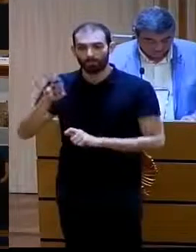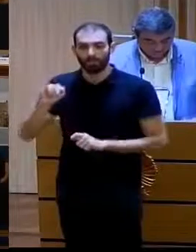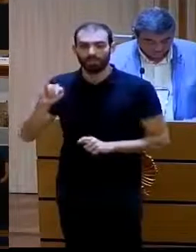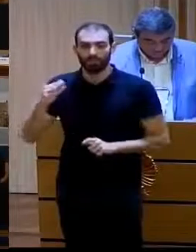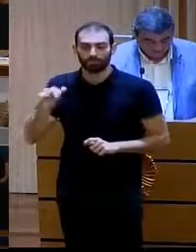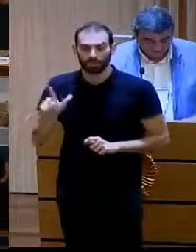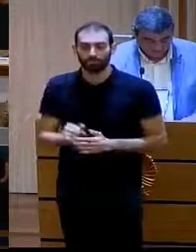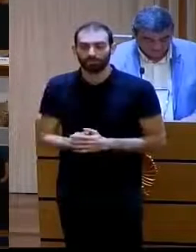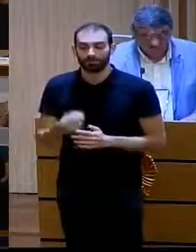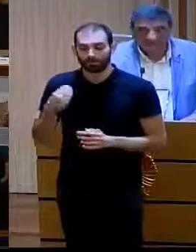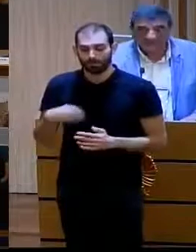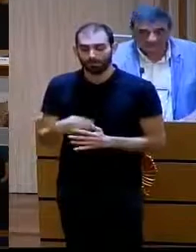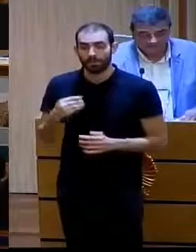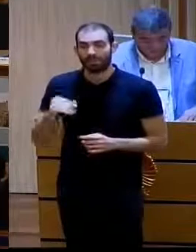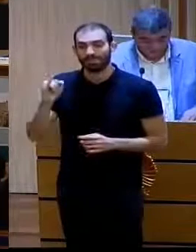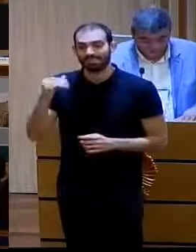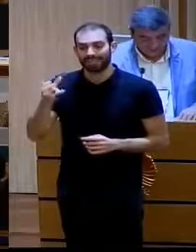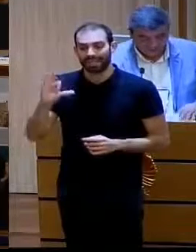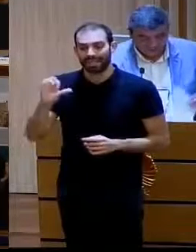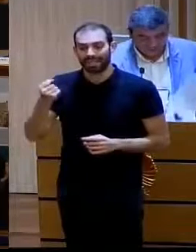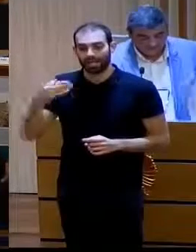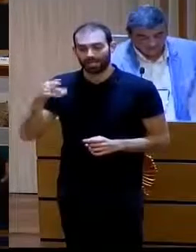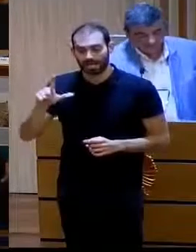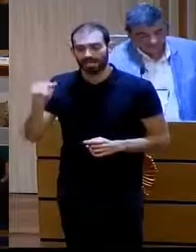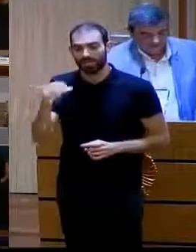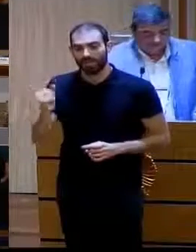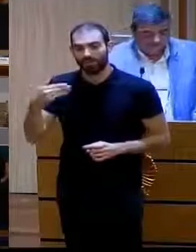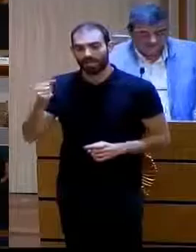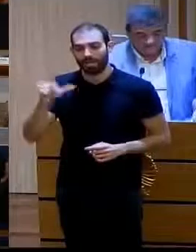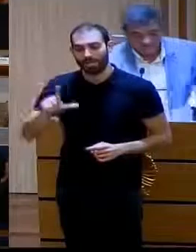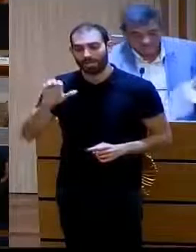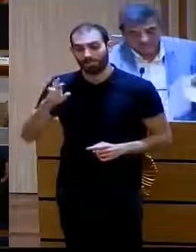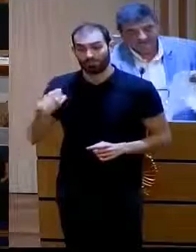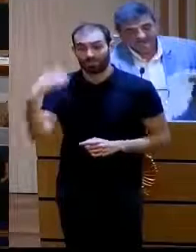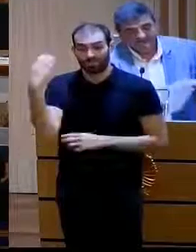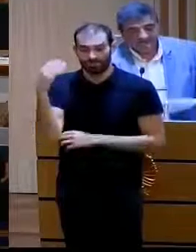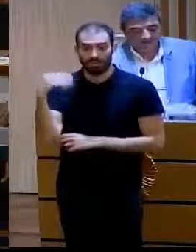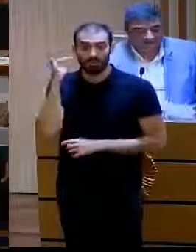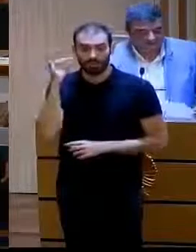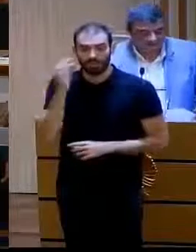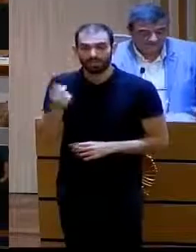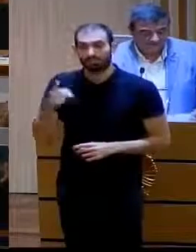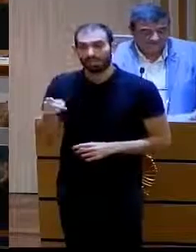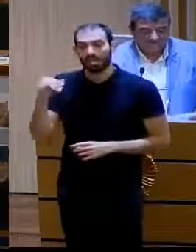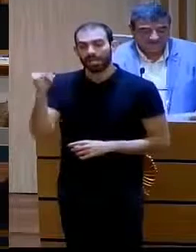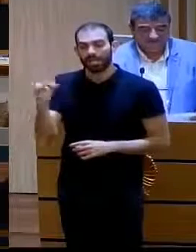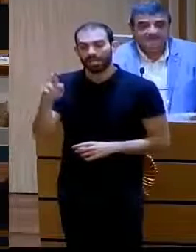Isabel Caballero, coordinadora de la Fundación CERMI Mujeres, y Rafael Olea, representante de